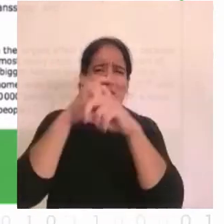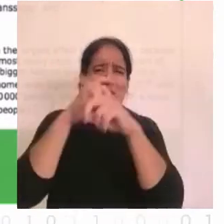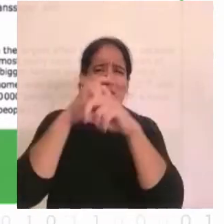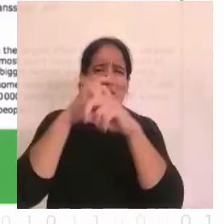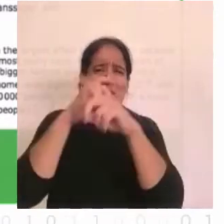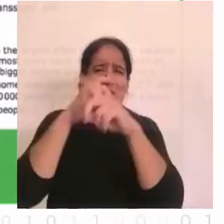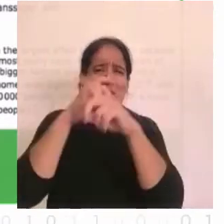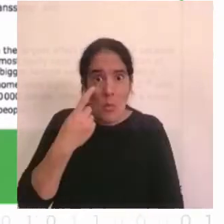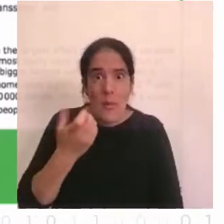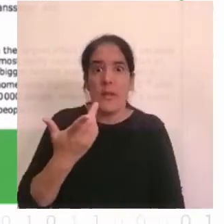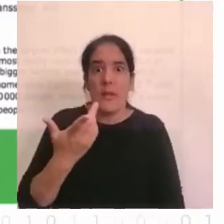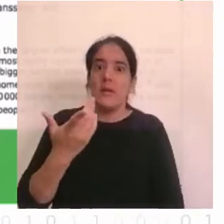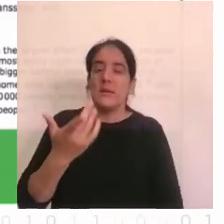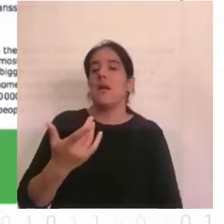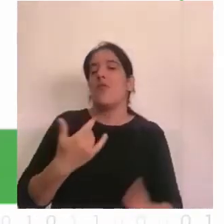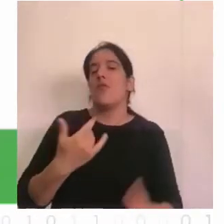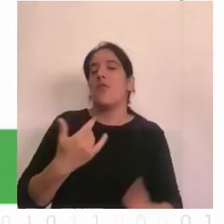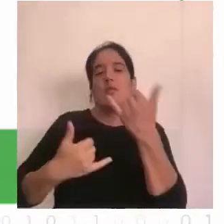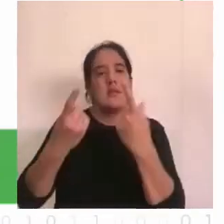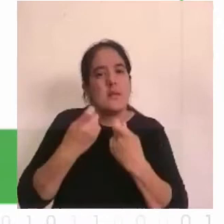datos porque si no, no los podemos encontrar.